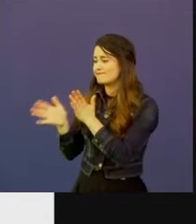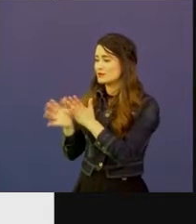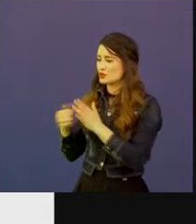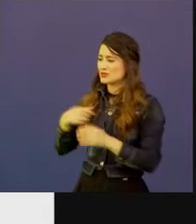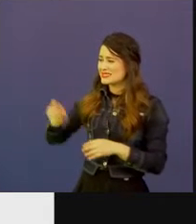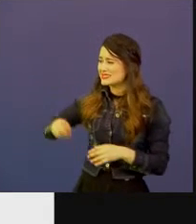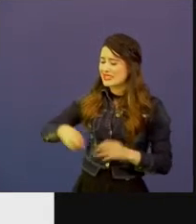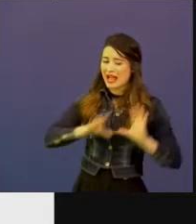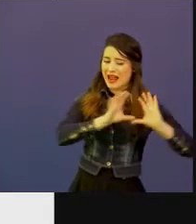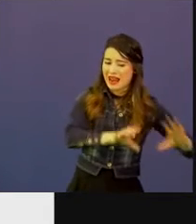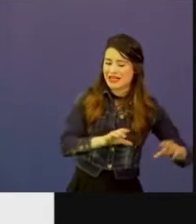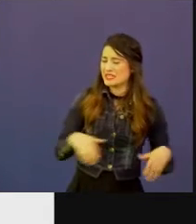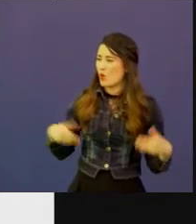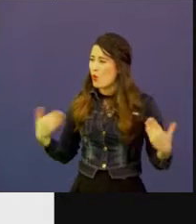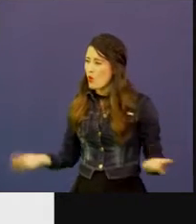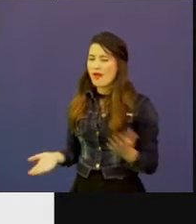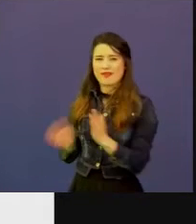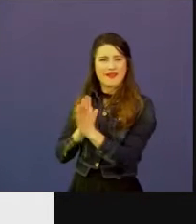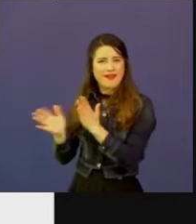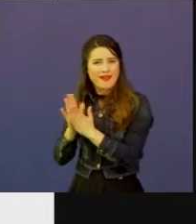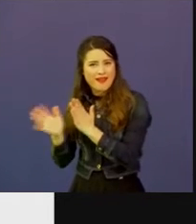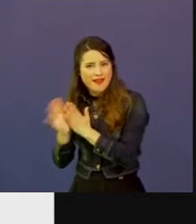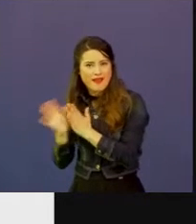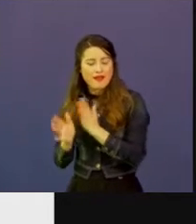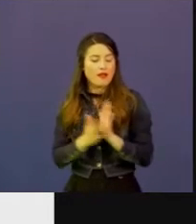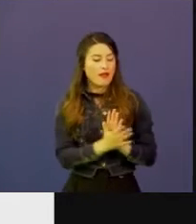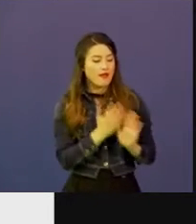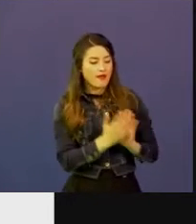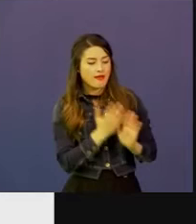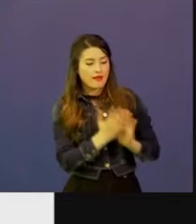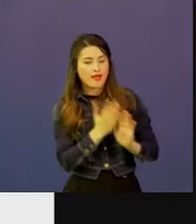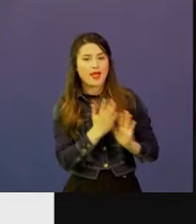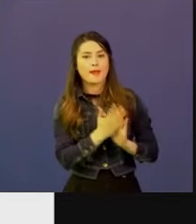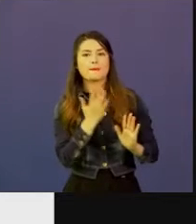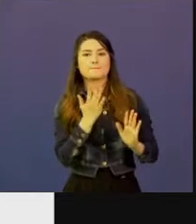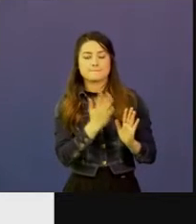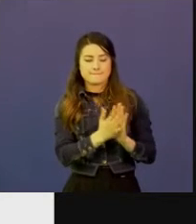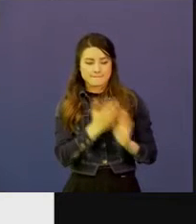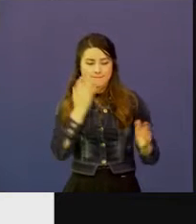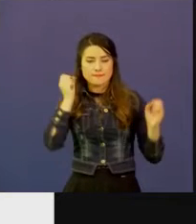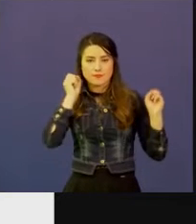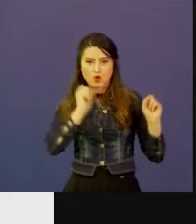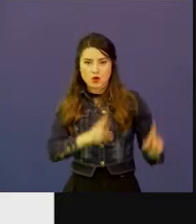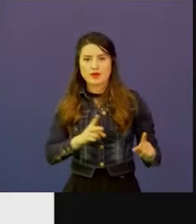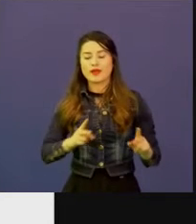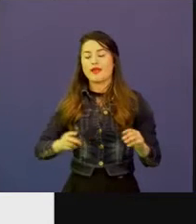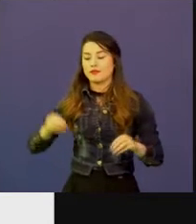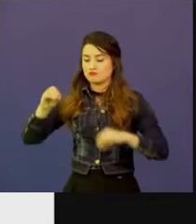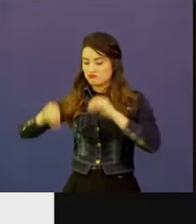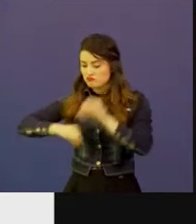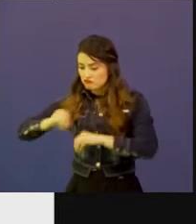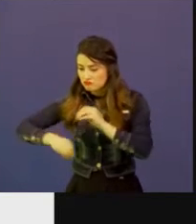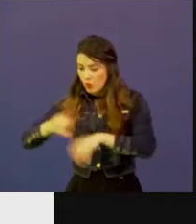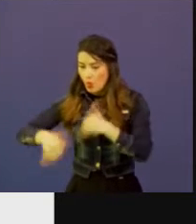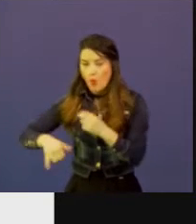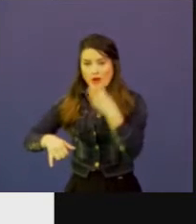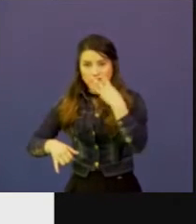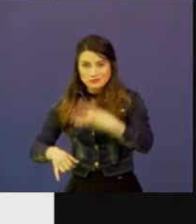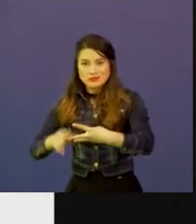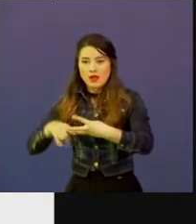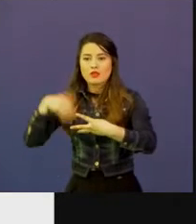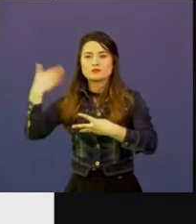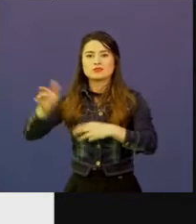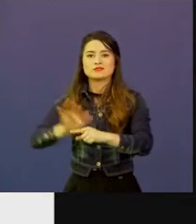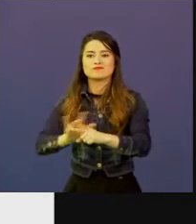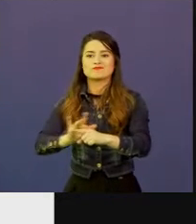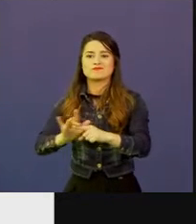sus aportes, y que al final pues, la solución que tuvimos o que generamos esté generando un buen efecto en diferentes aspectos del aprendizaje,